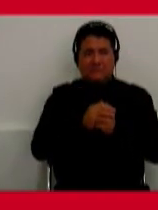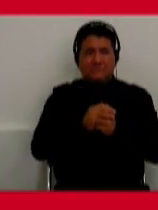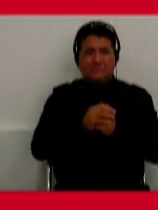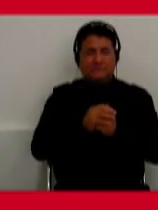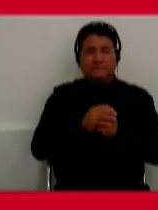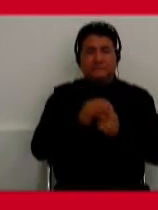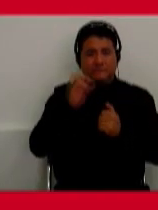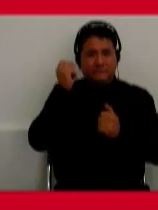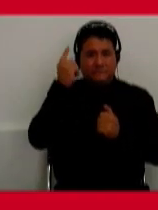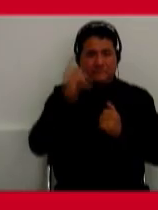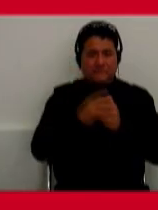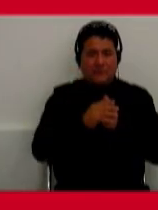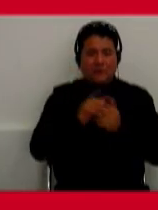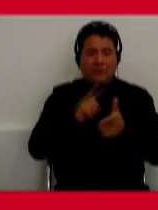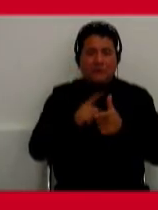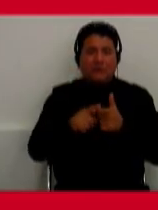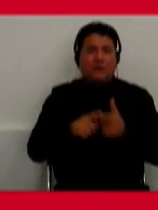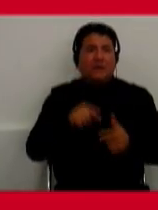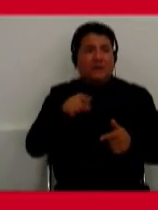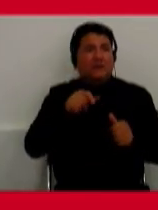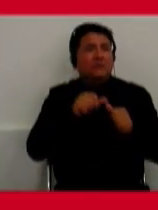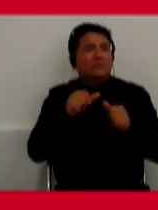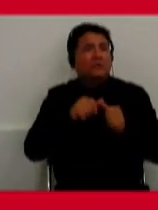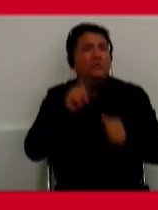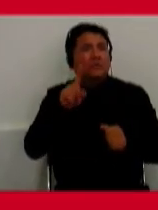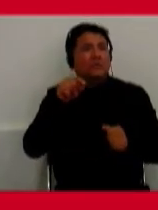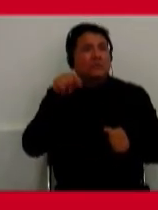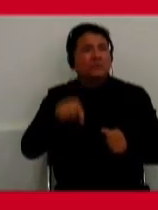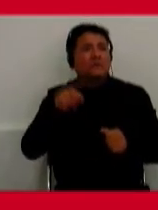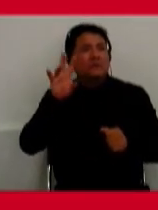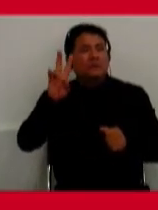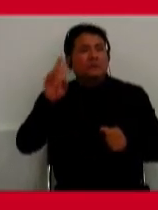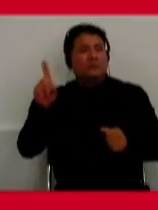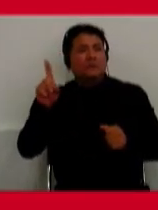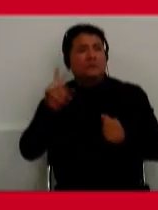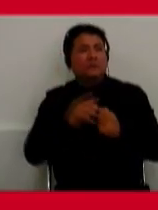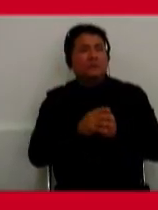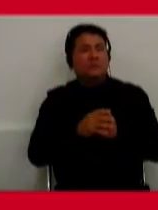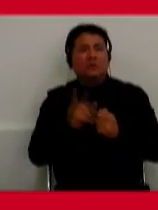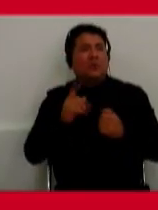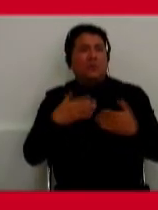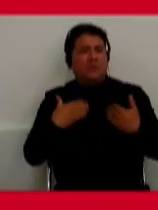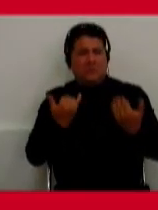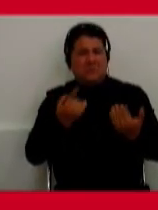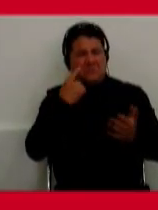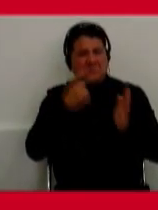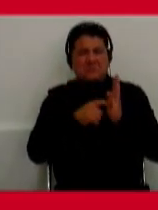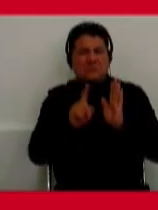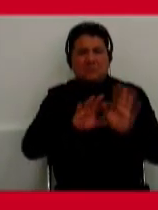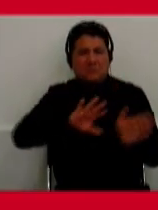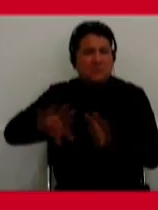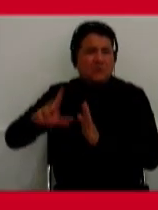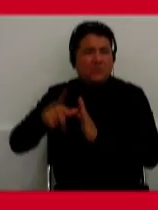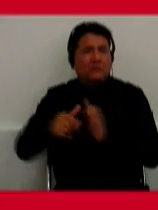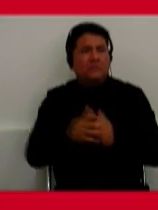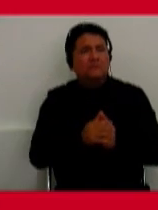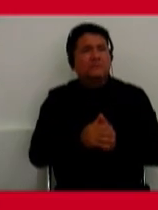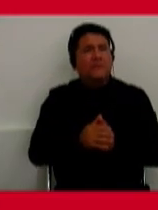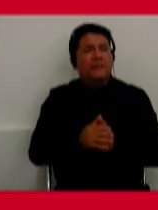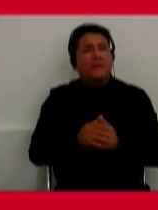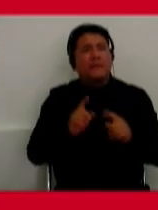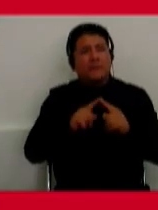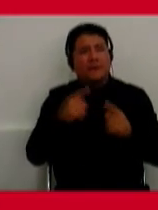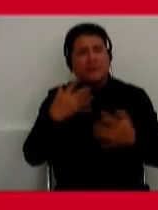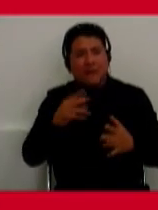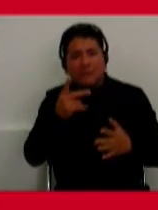1.71 no lo vamos a minar en estos primeros años, lo vamos a minar a futuro, pero ya estamos hablando ya de una gestión de recurso humano, ¿no? Gestión humana,